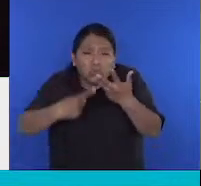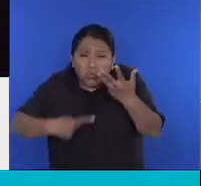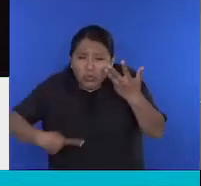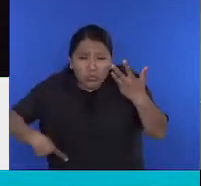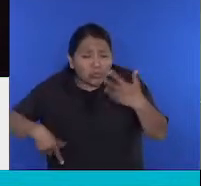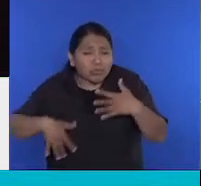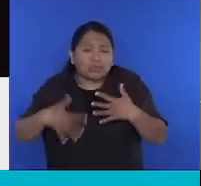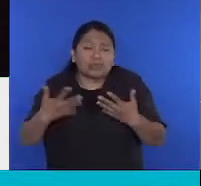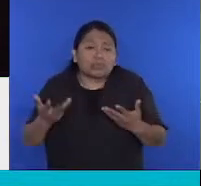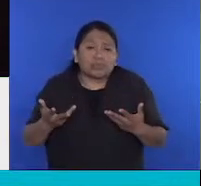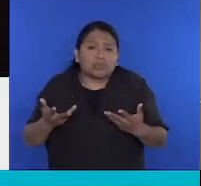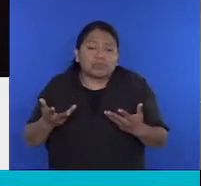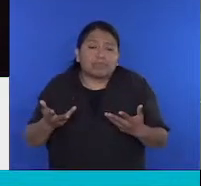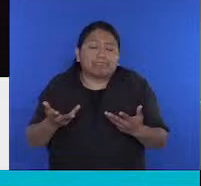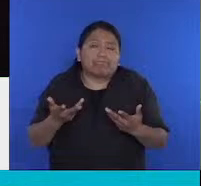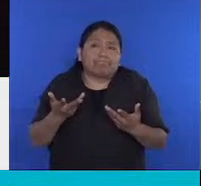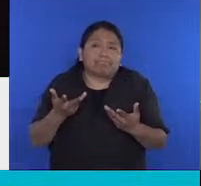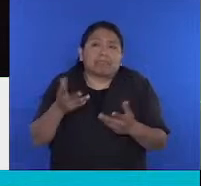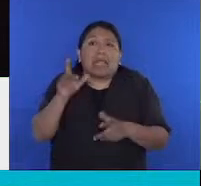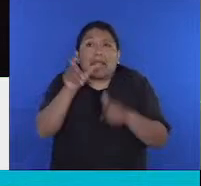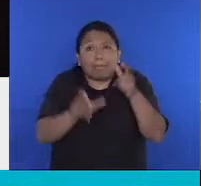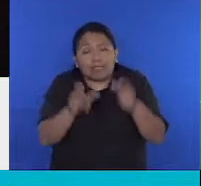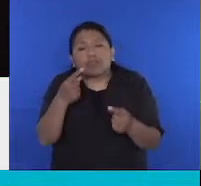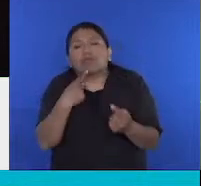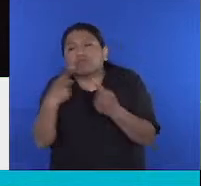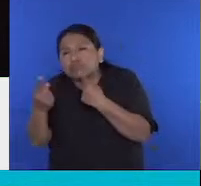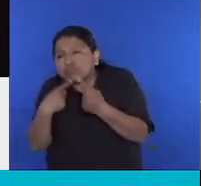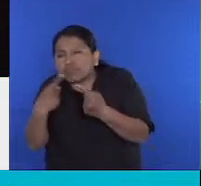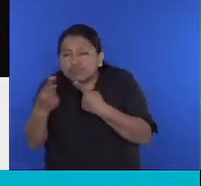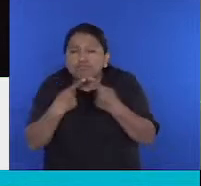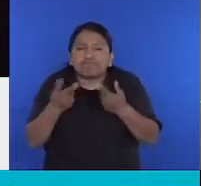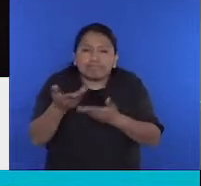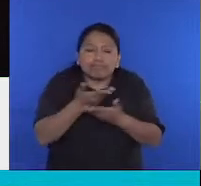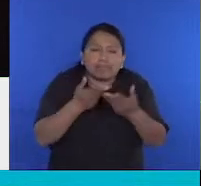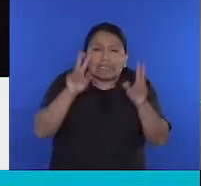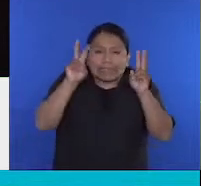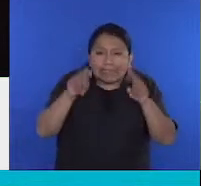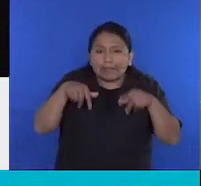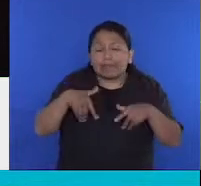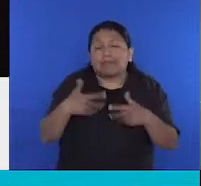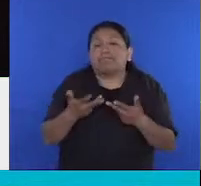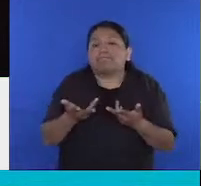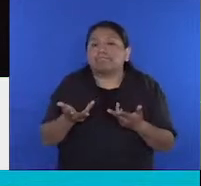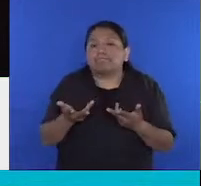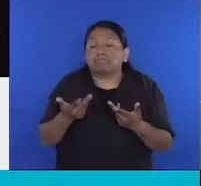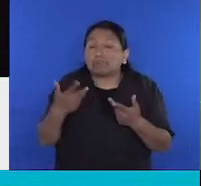personas a las que le fuimos consultando sobre esta temática coincidían en que consideraban beneficiosa la creación de esta